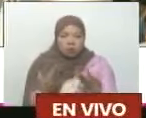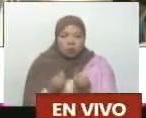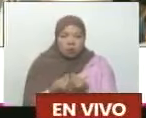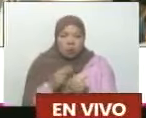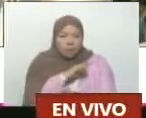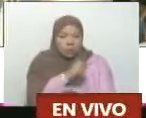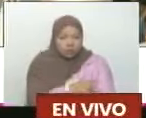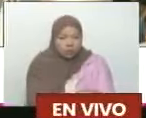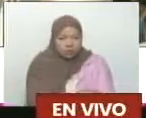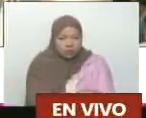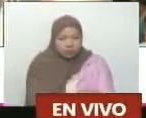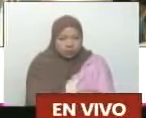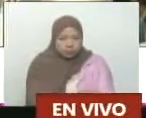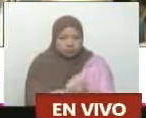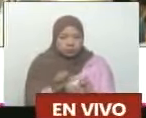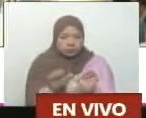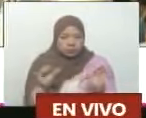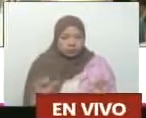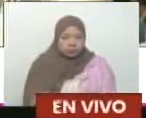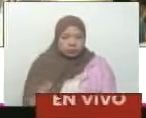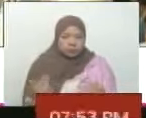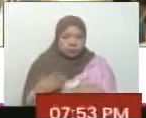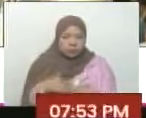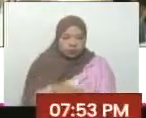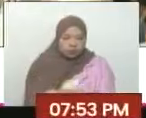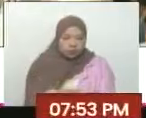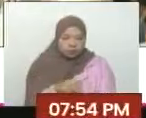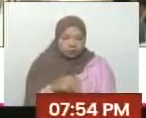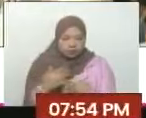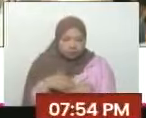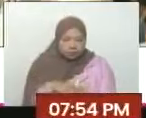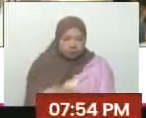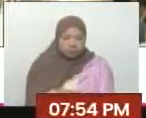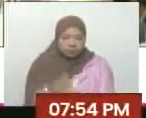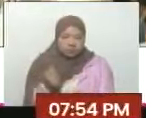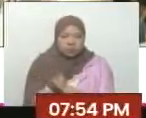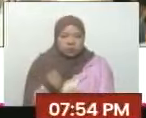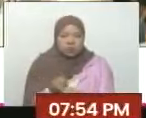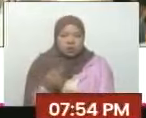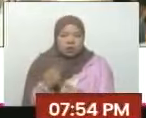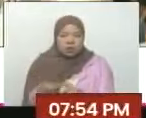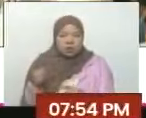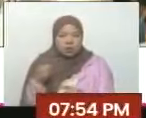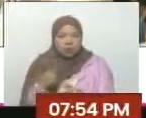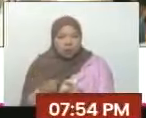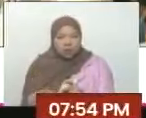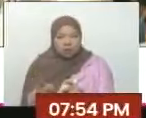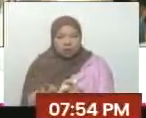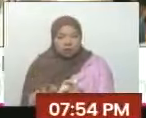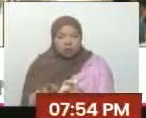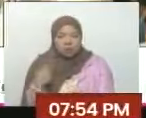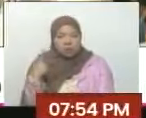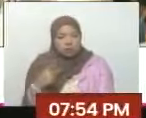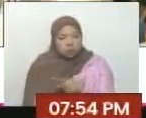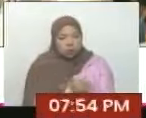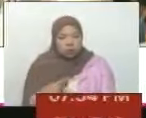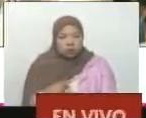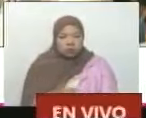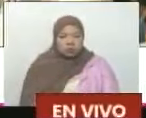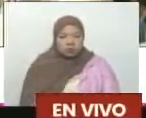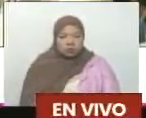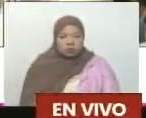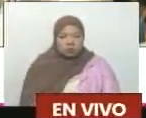poder un modelo económico integrado, integrador, diversificado, que sí produce.